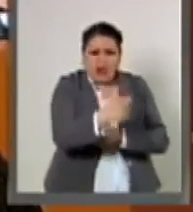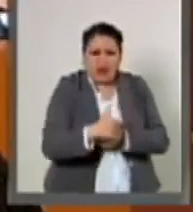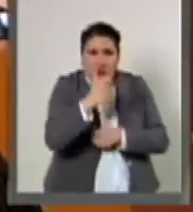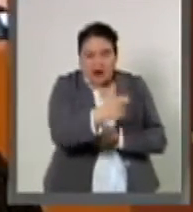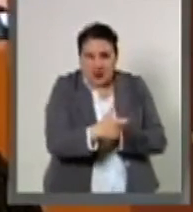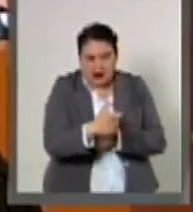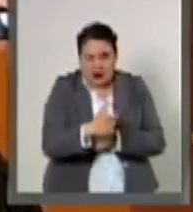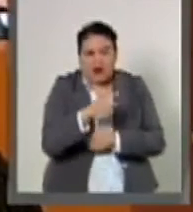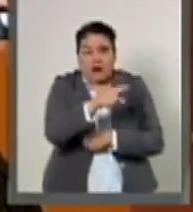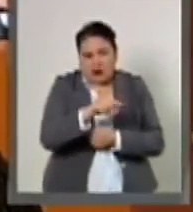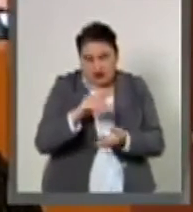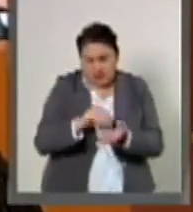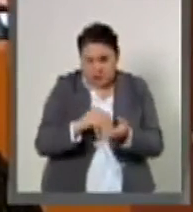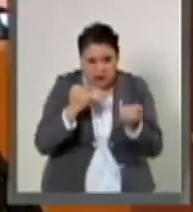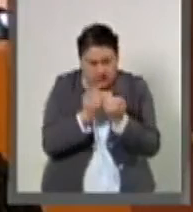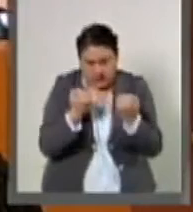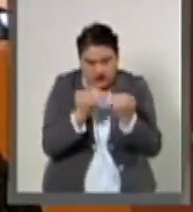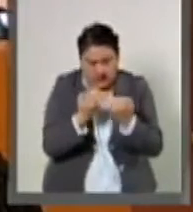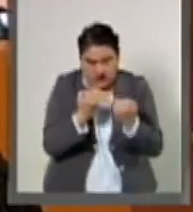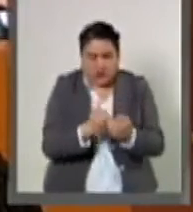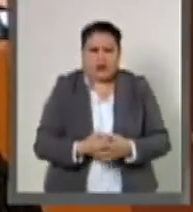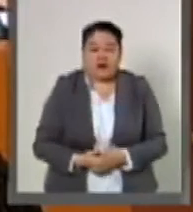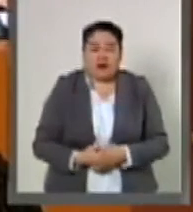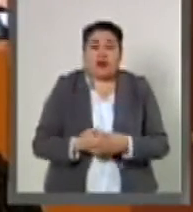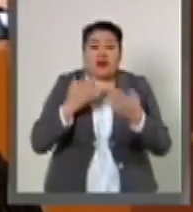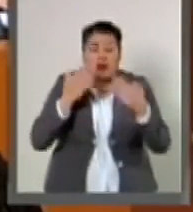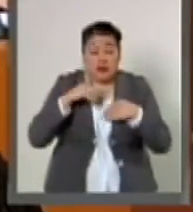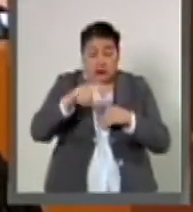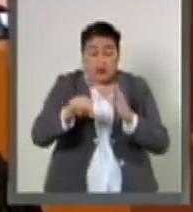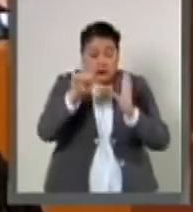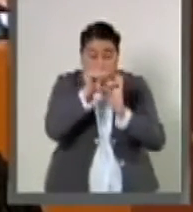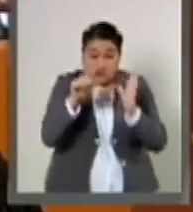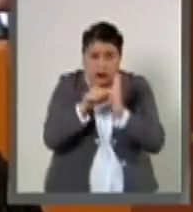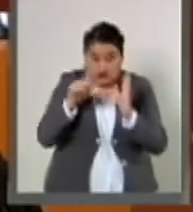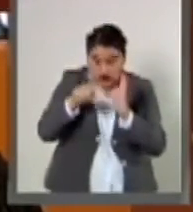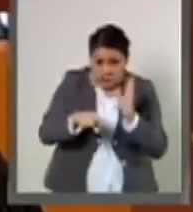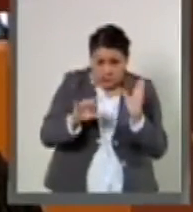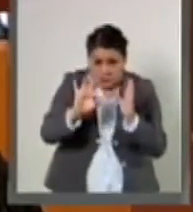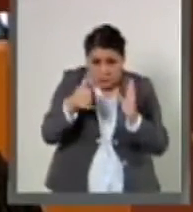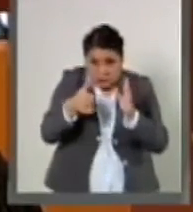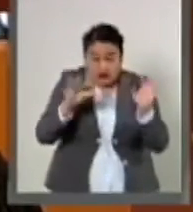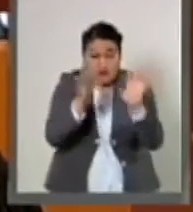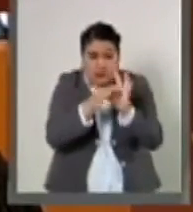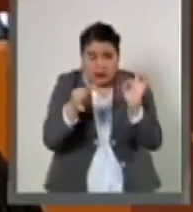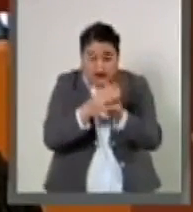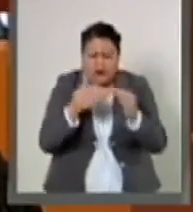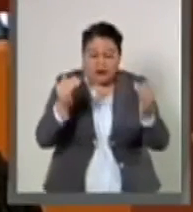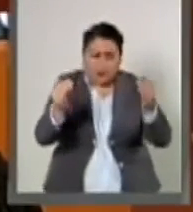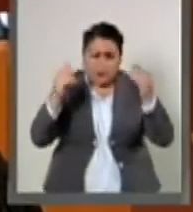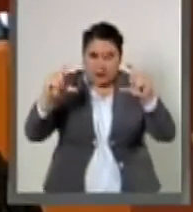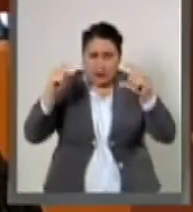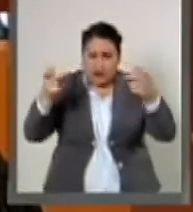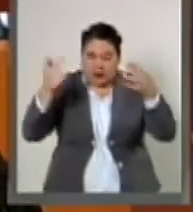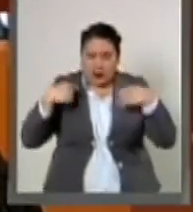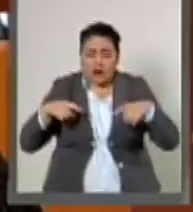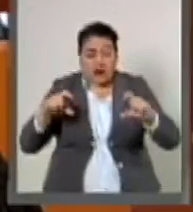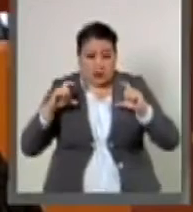incapacidad permanente total. En el mismo artículo se establece un segundo